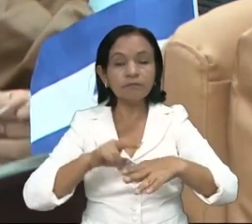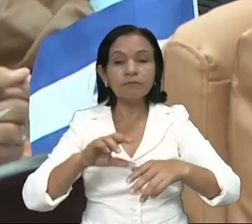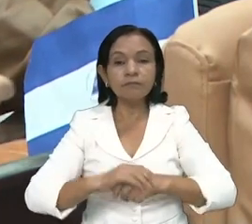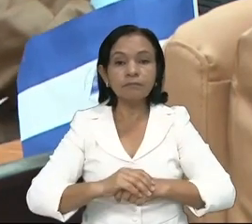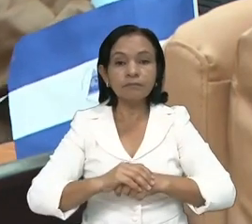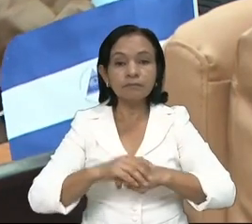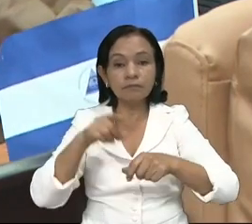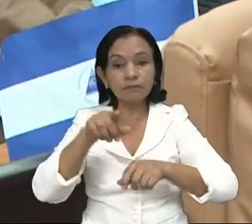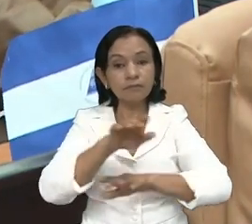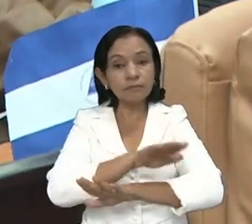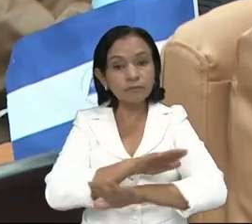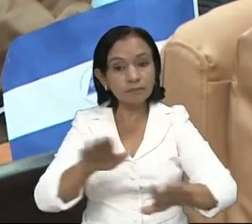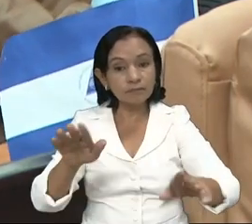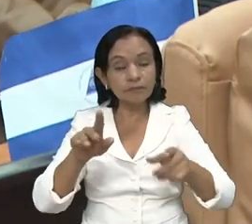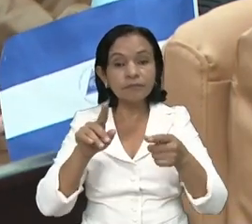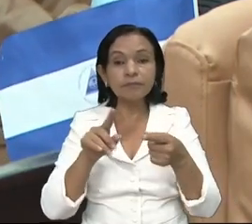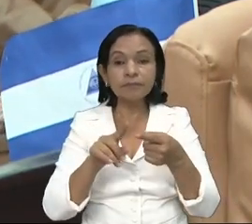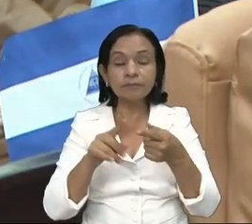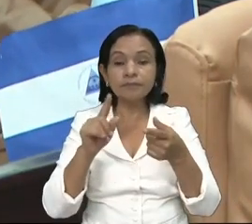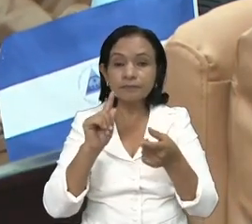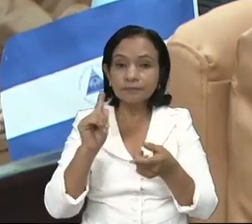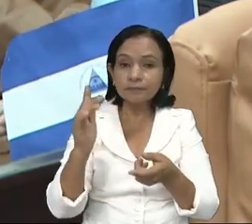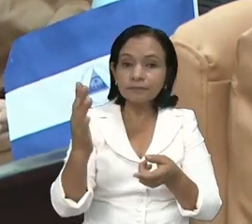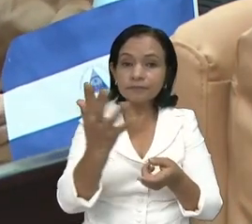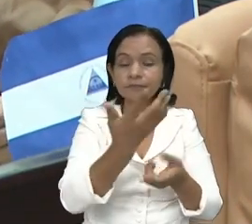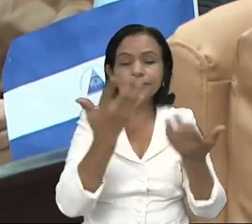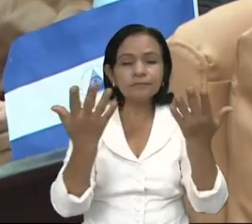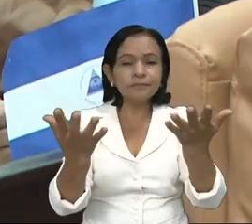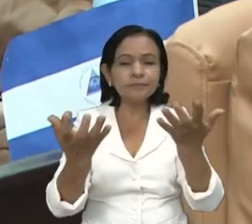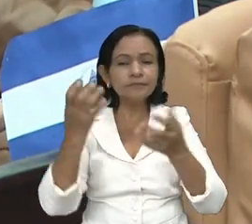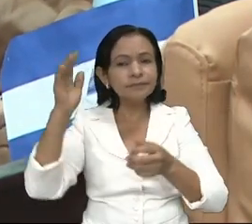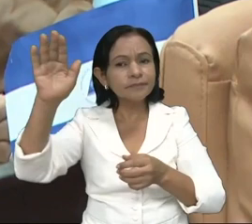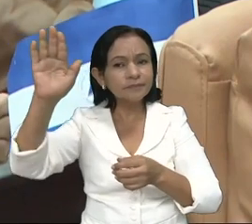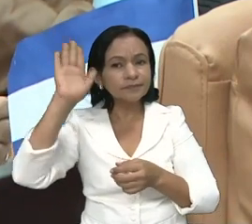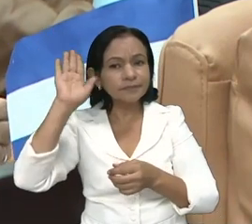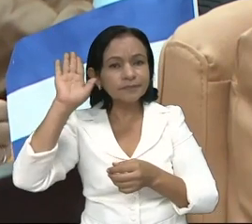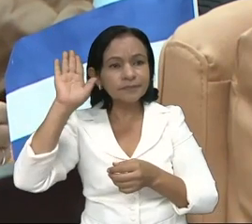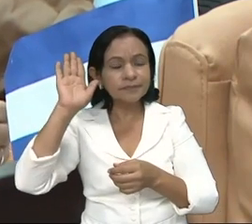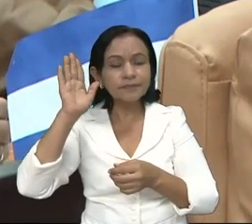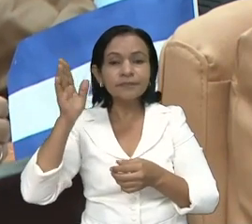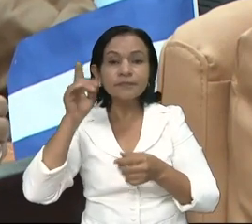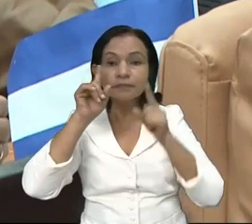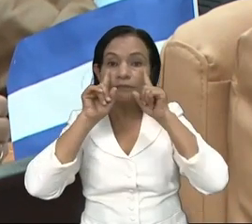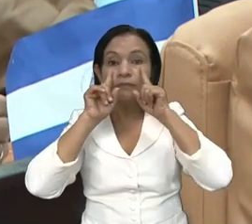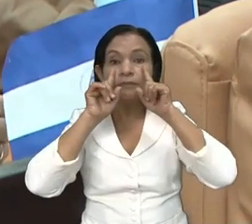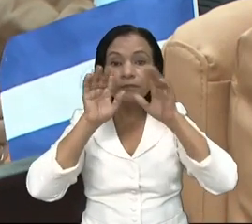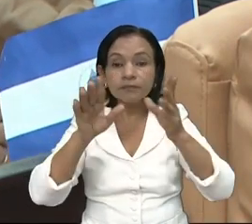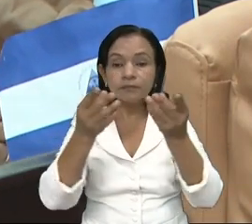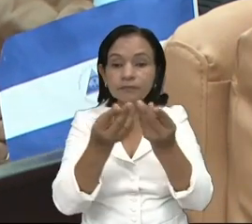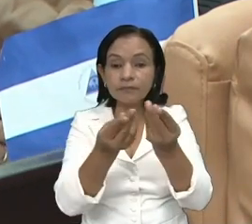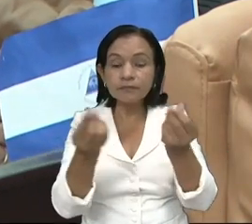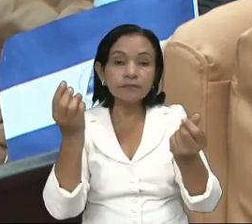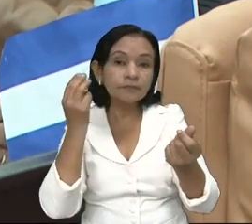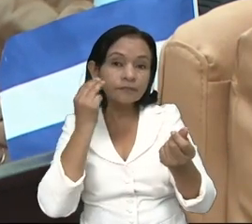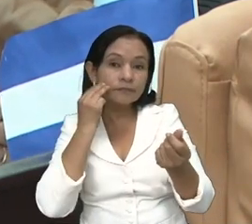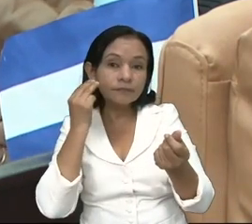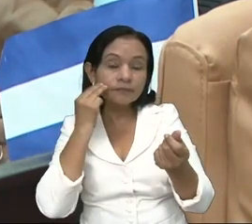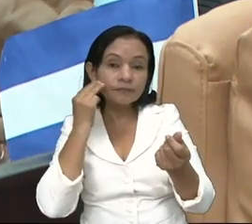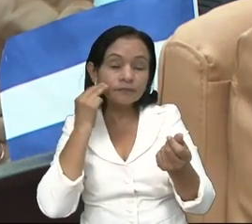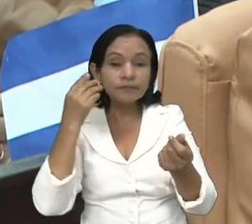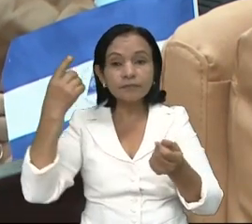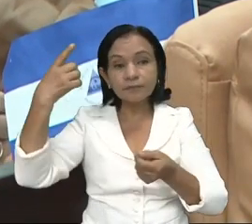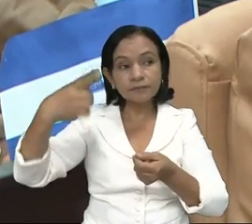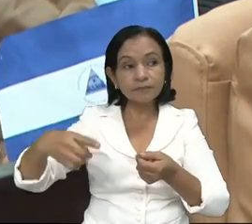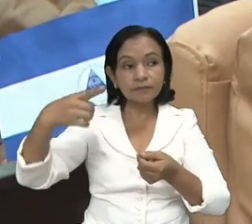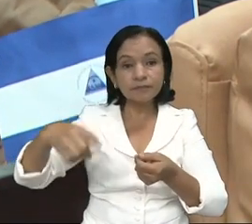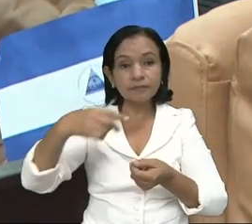Para finalizar, nosotros estamos comprometidos en la protección de la Madre Tierra, restituyendo el